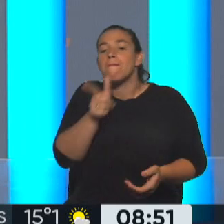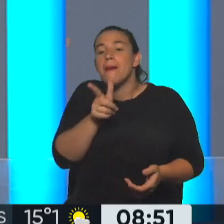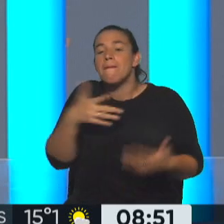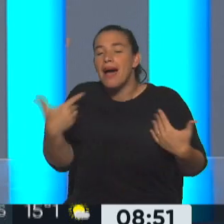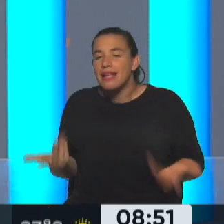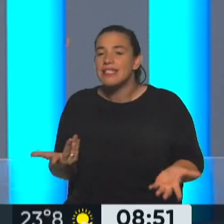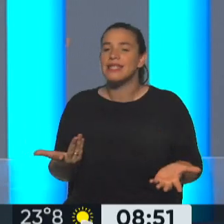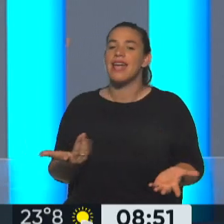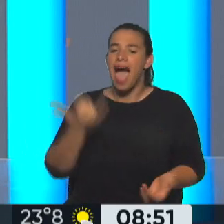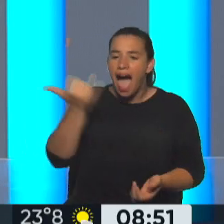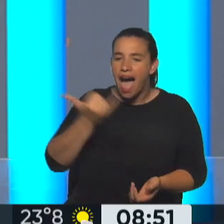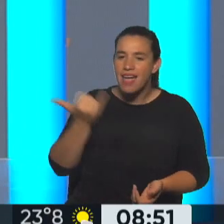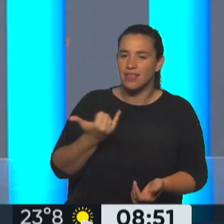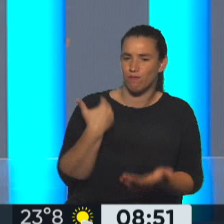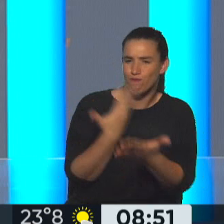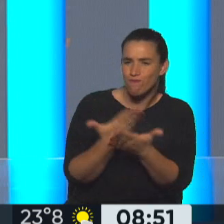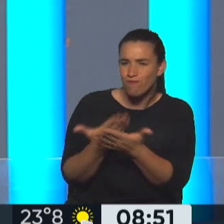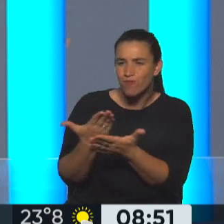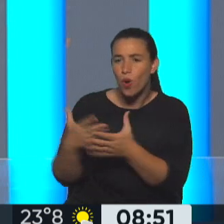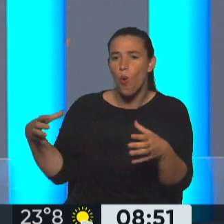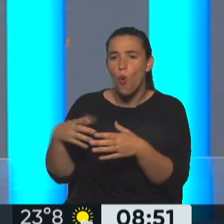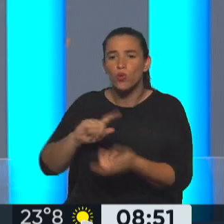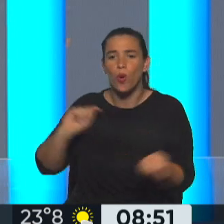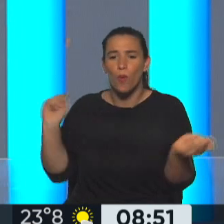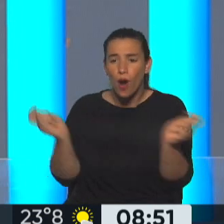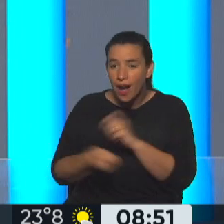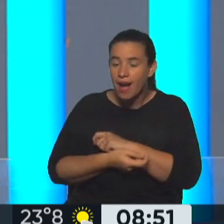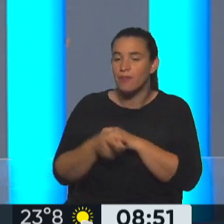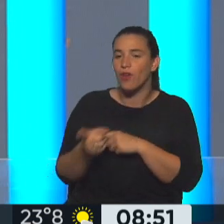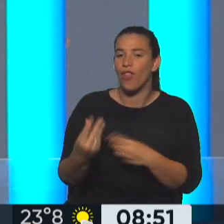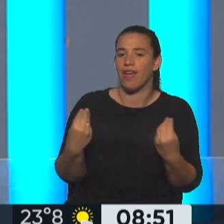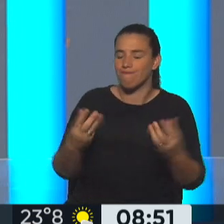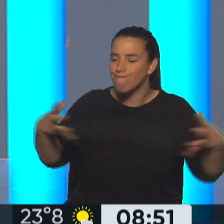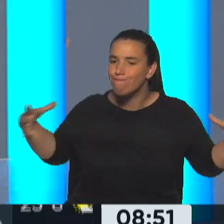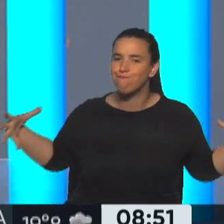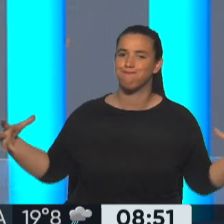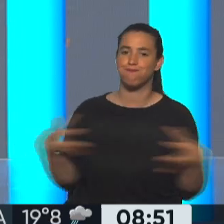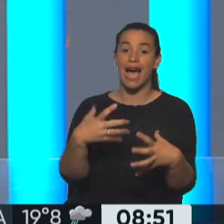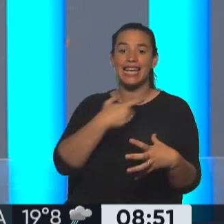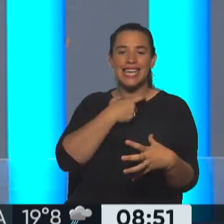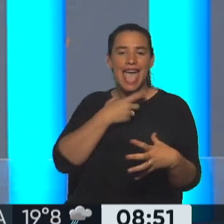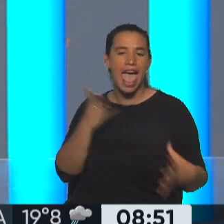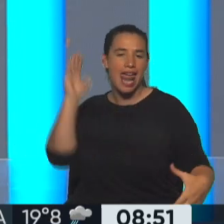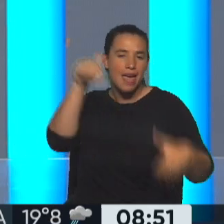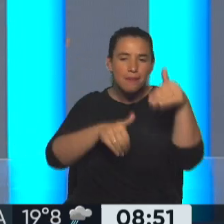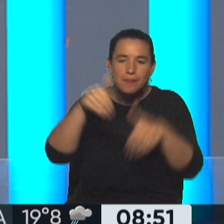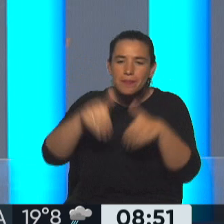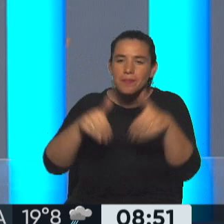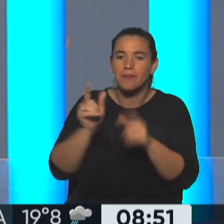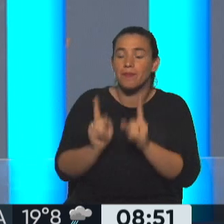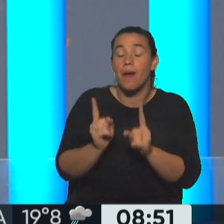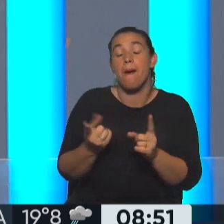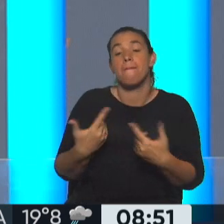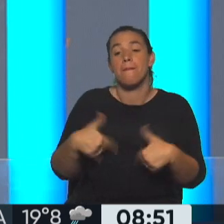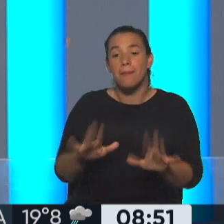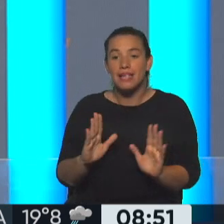plantear Juntos por el Cambio de abroquelarse en una postura unificada. Más allá que haya una decisión en su momento de